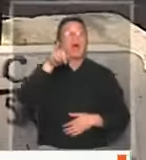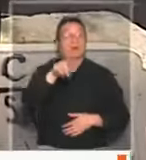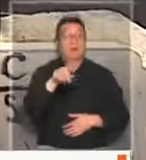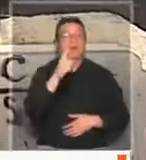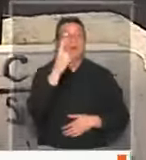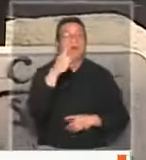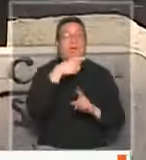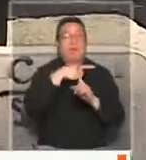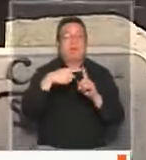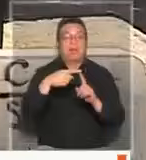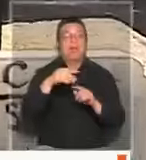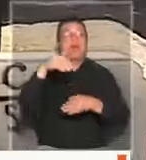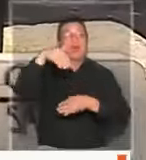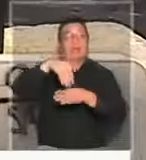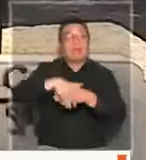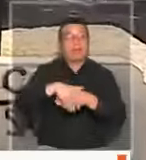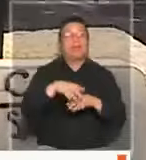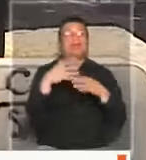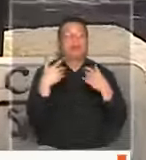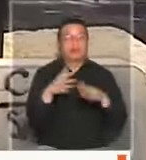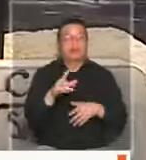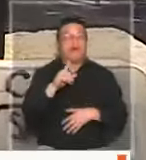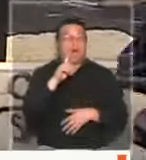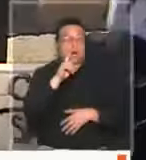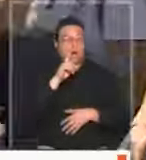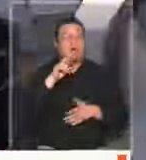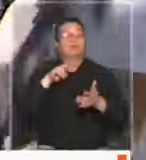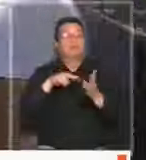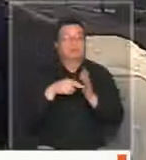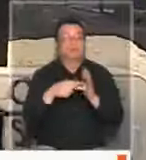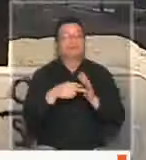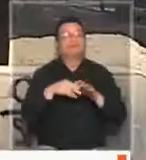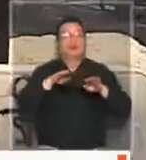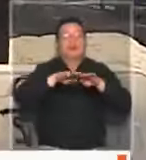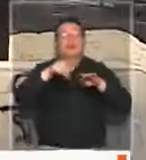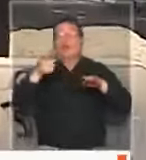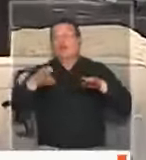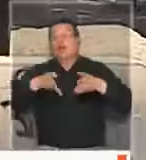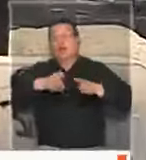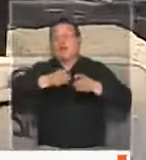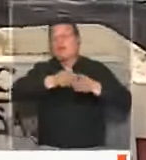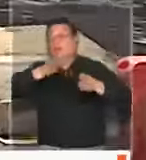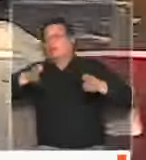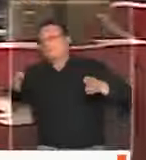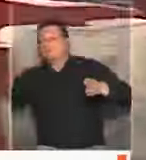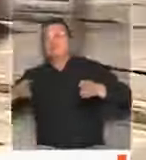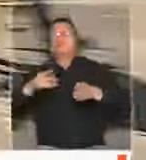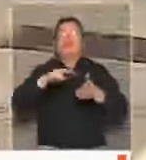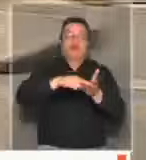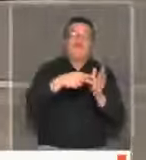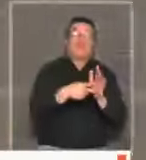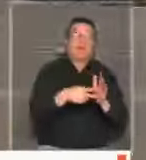punto de la tarde y vemos como ya hay congestión en las vías alternativas a la calle que está cerrada.